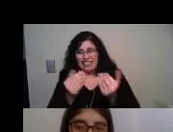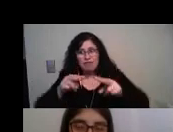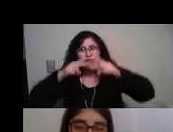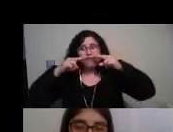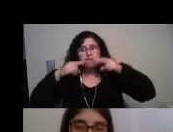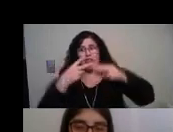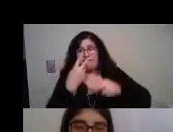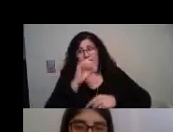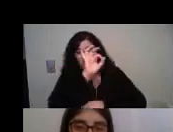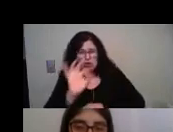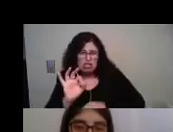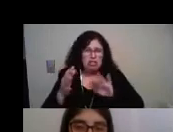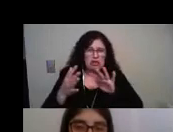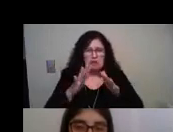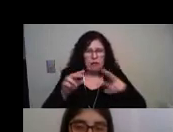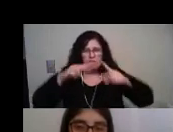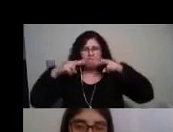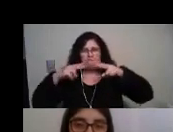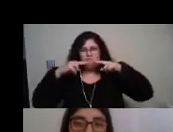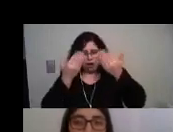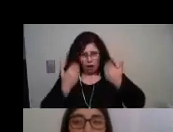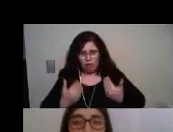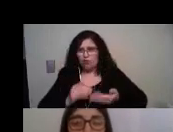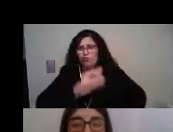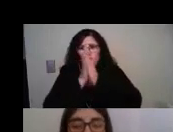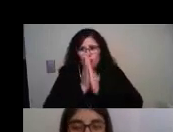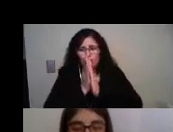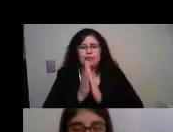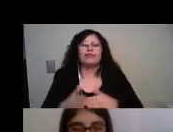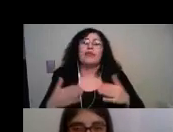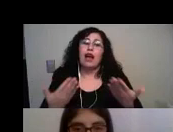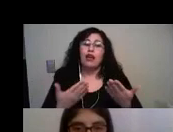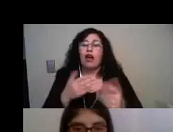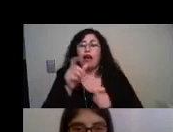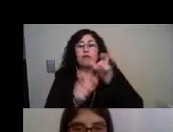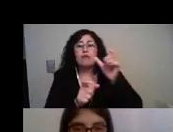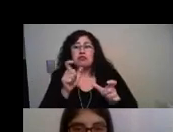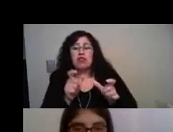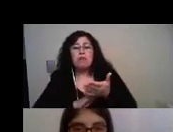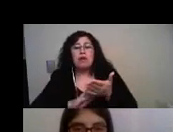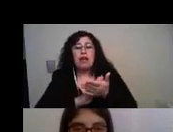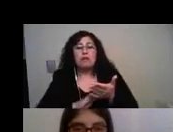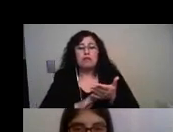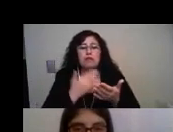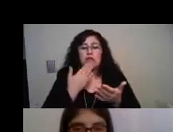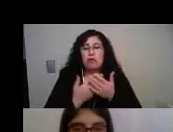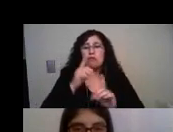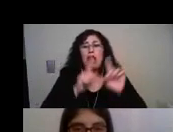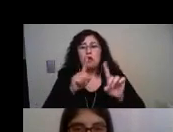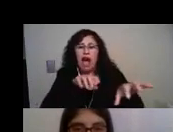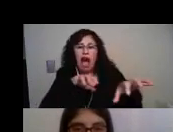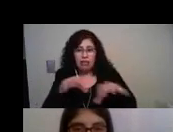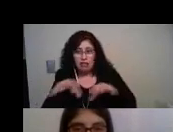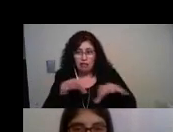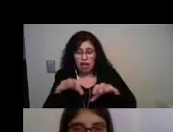bordeando el 20%, ¿de acuerdo? Ahora, en la medida en que las personas realicen alguna actividad, eso va a significar que